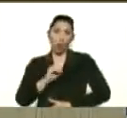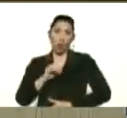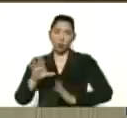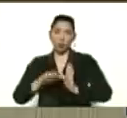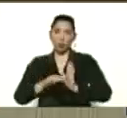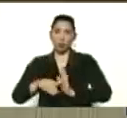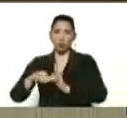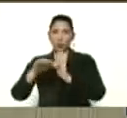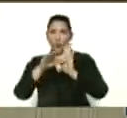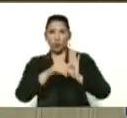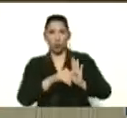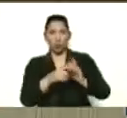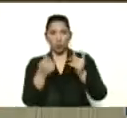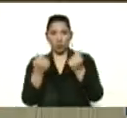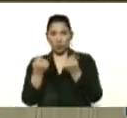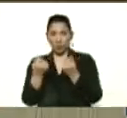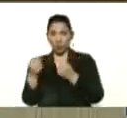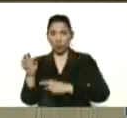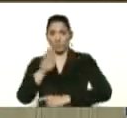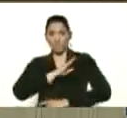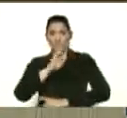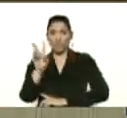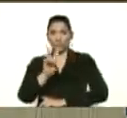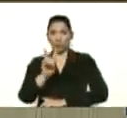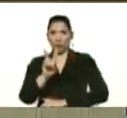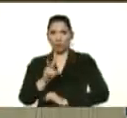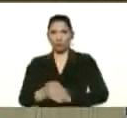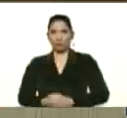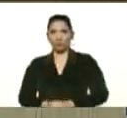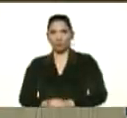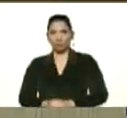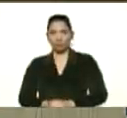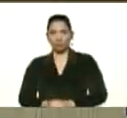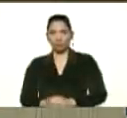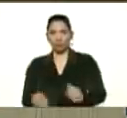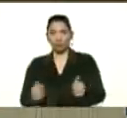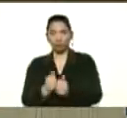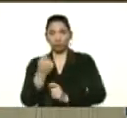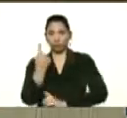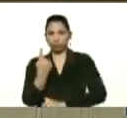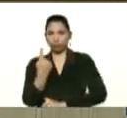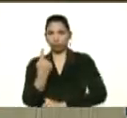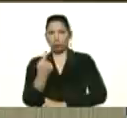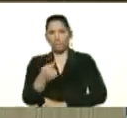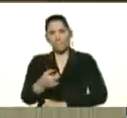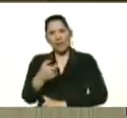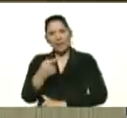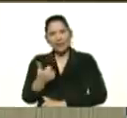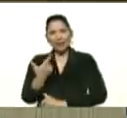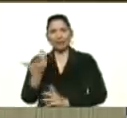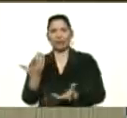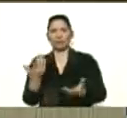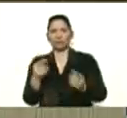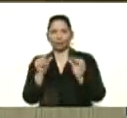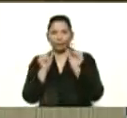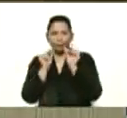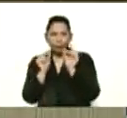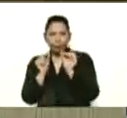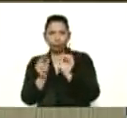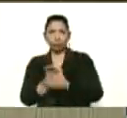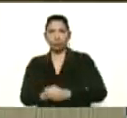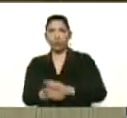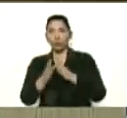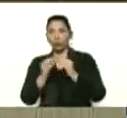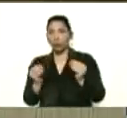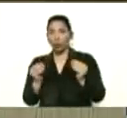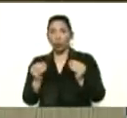robos de los activos de Venezuela. Con una pequeña porción de todos